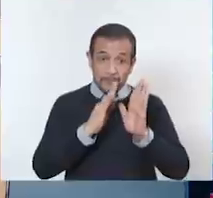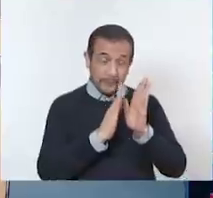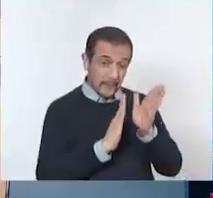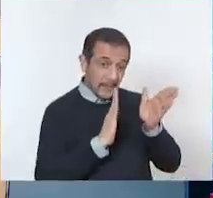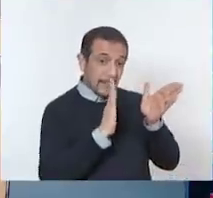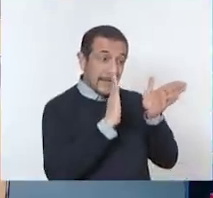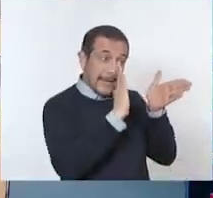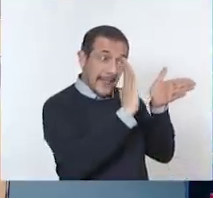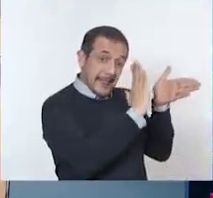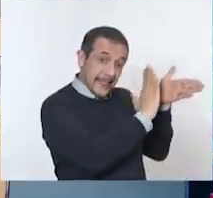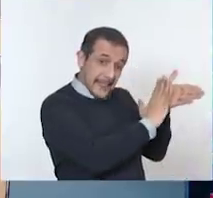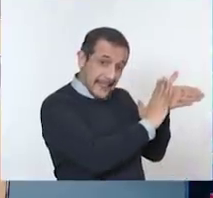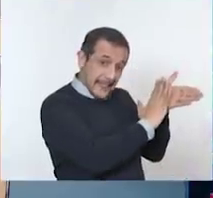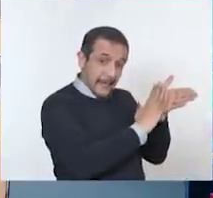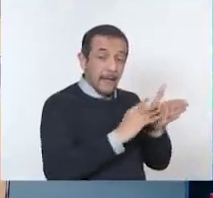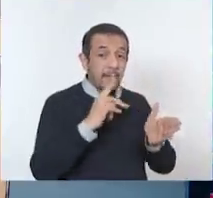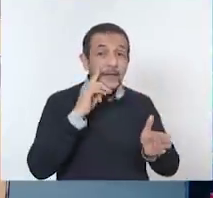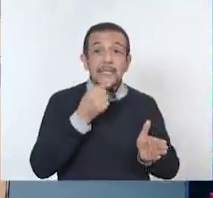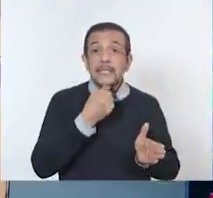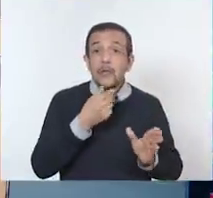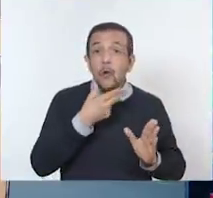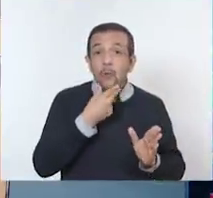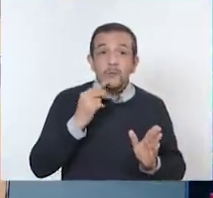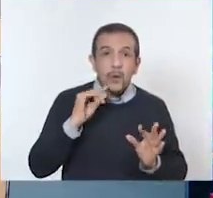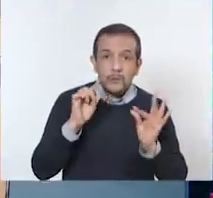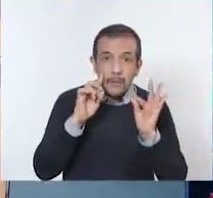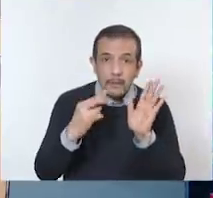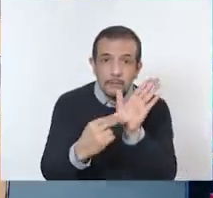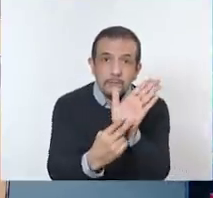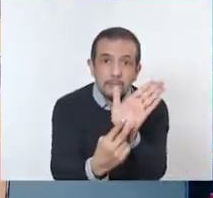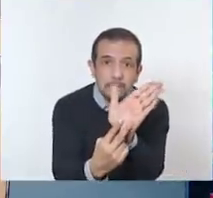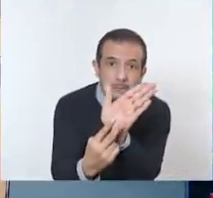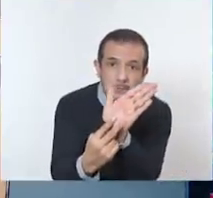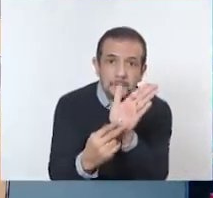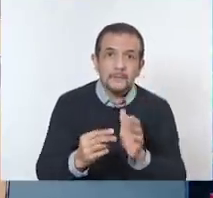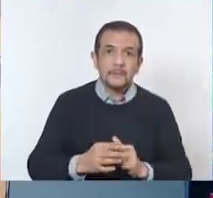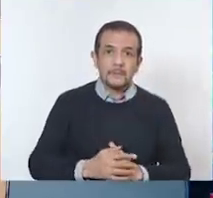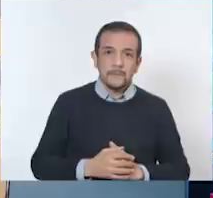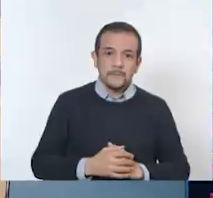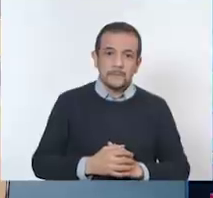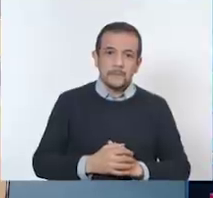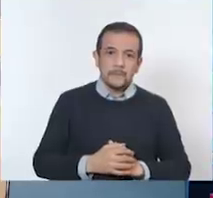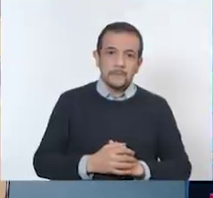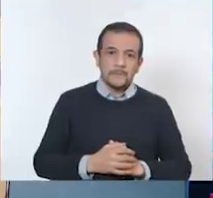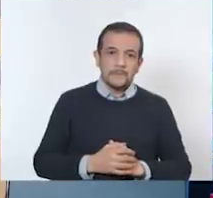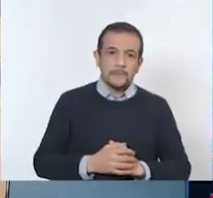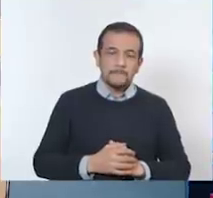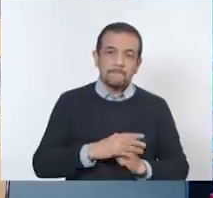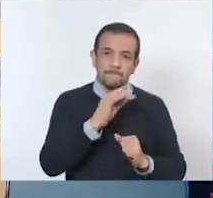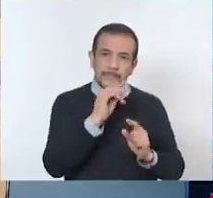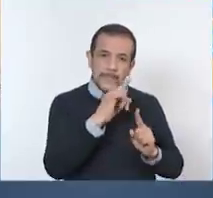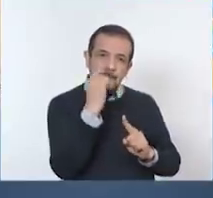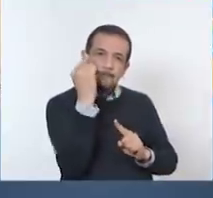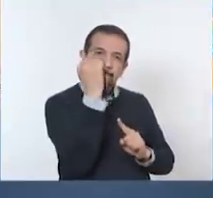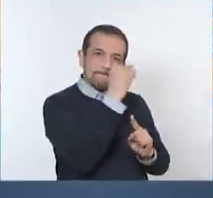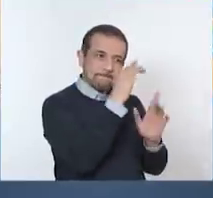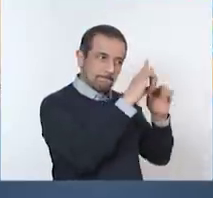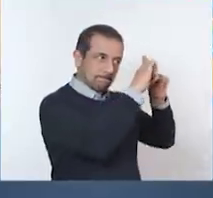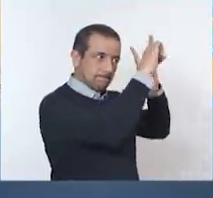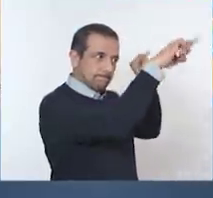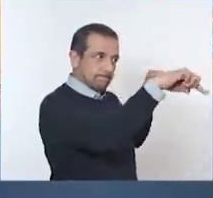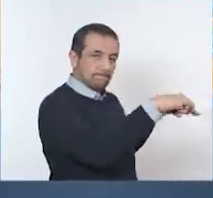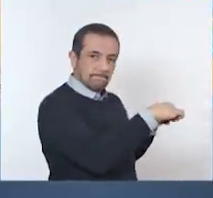Muchas gracias, consecuencias. Maestra. A ver, niñas y niños en casa, para que la vean muy claro. Y va